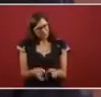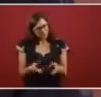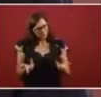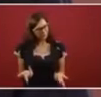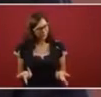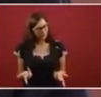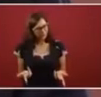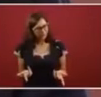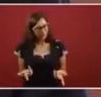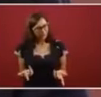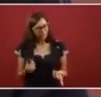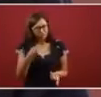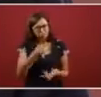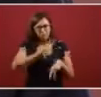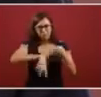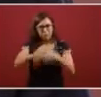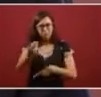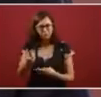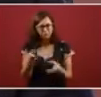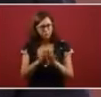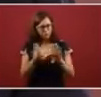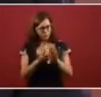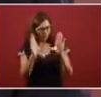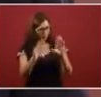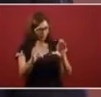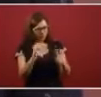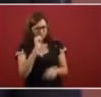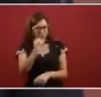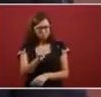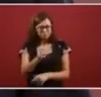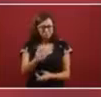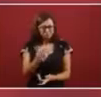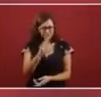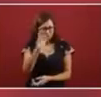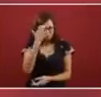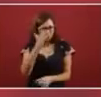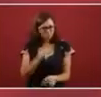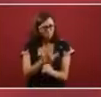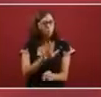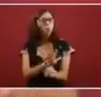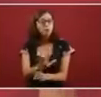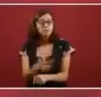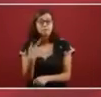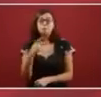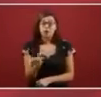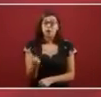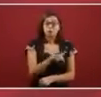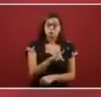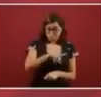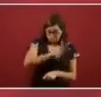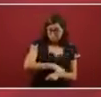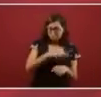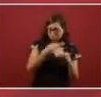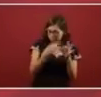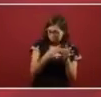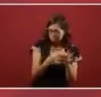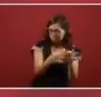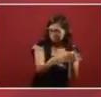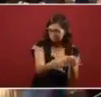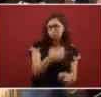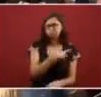recibieron la enseñanza. Pero si estuvieron estudiando, se les tiene que reconocer sus